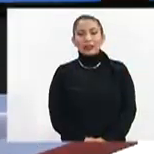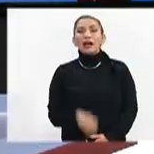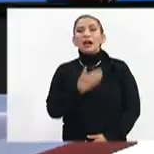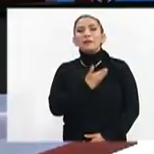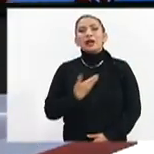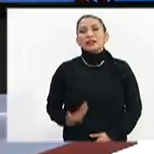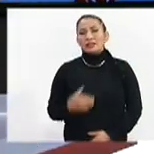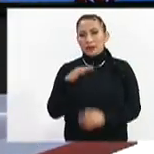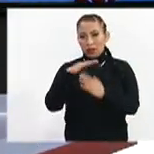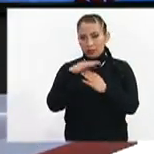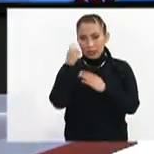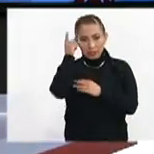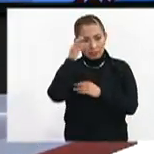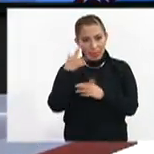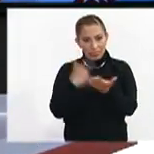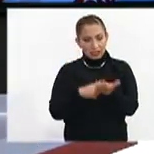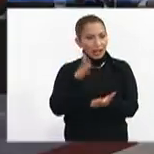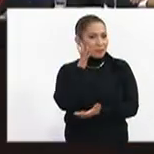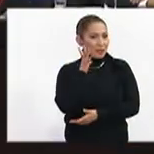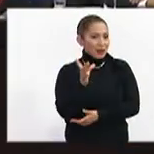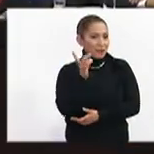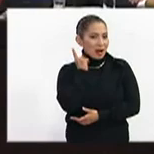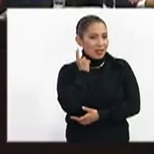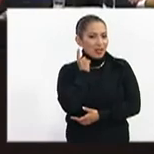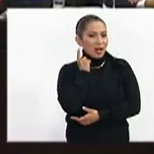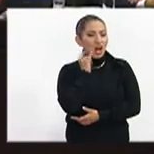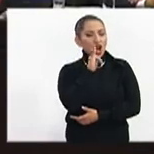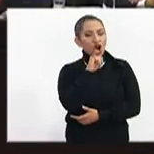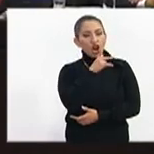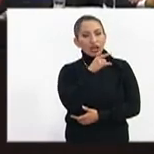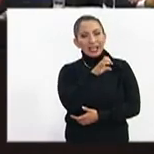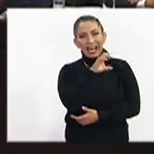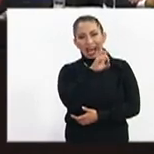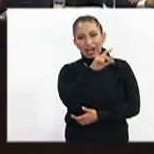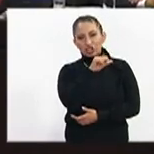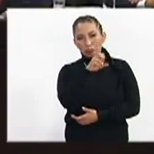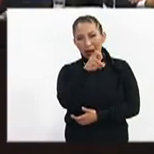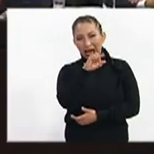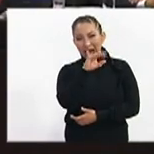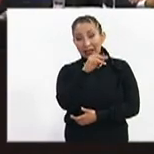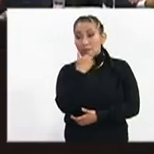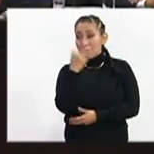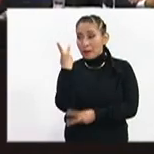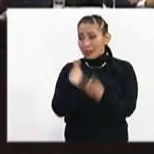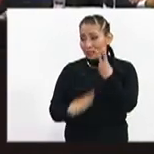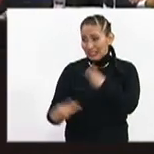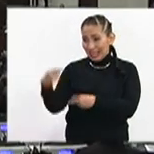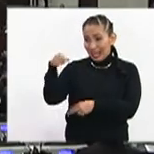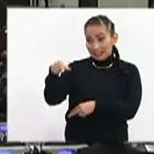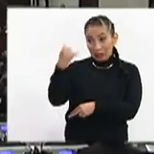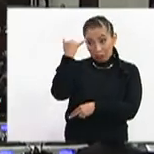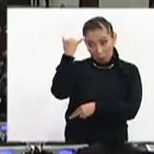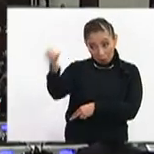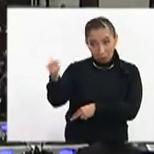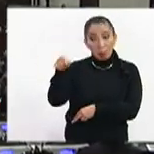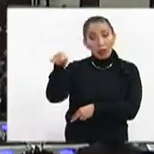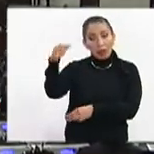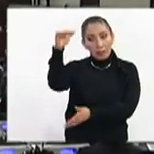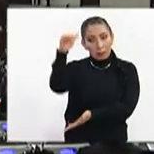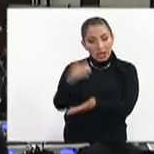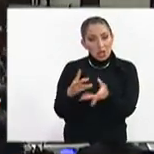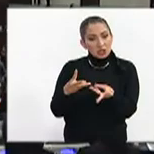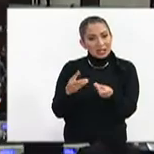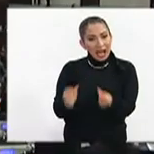El presidente de la mesa directiva de la Cámara de Diputados, Jorge Carlos Ramírez Marín, dio la bienvenida a la idea de reducir